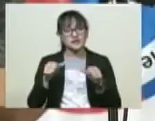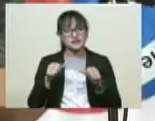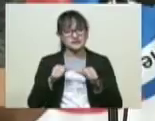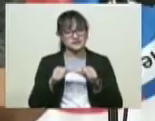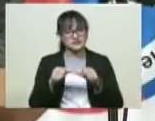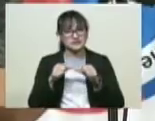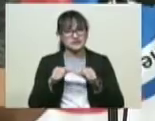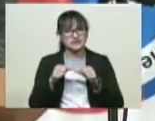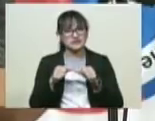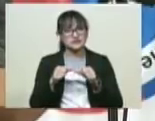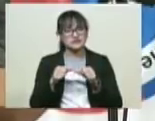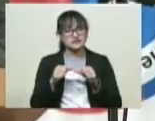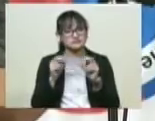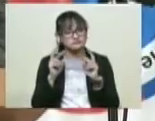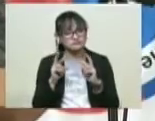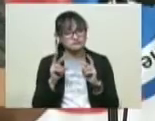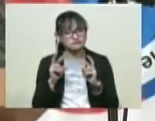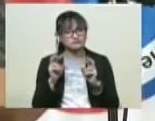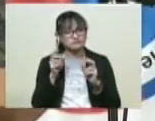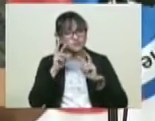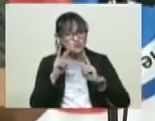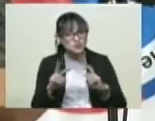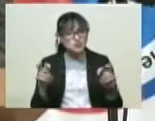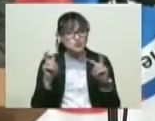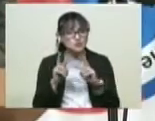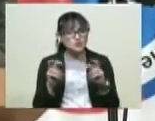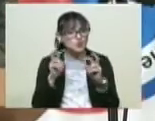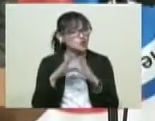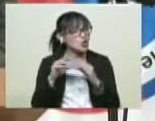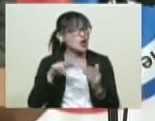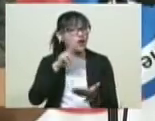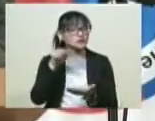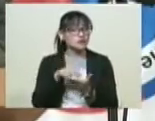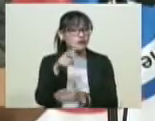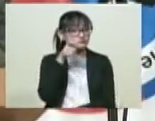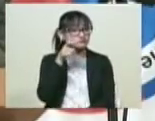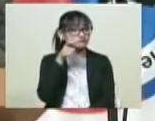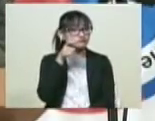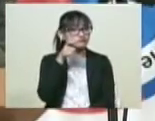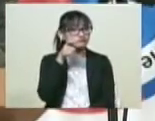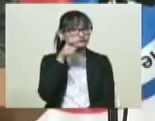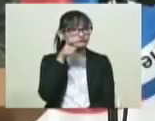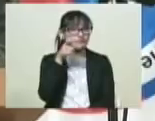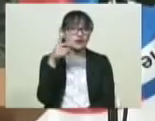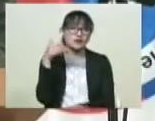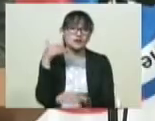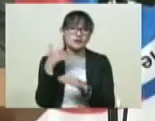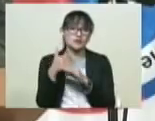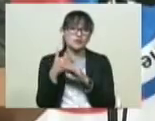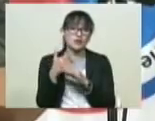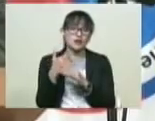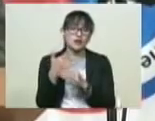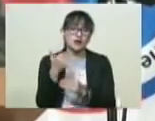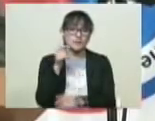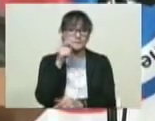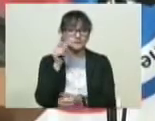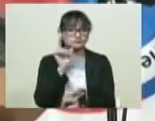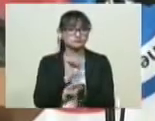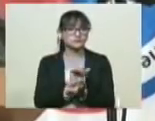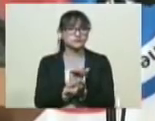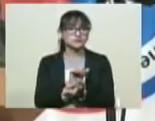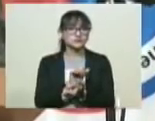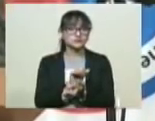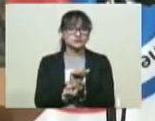ampliando esta célula terrorista en todo el territorio nacional, así como también tiene antecedentes por